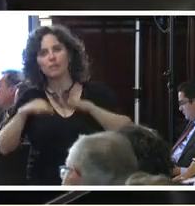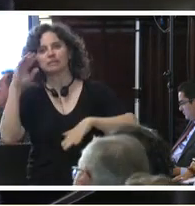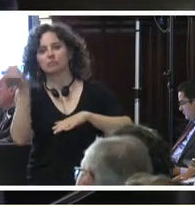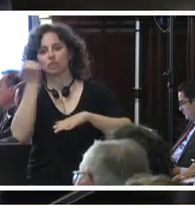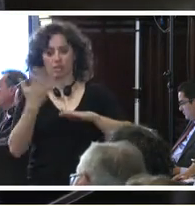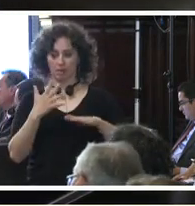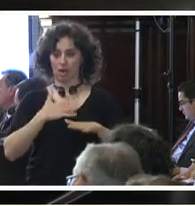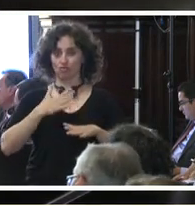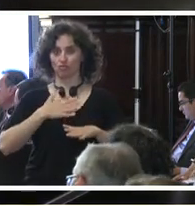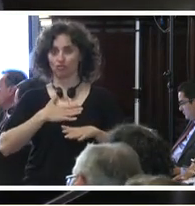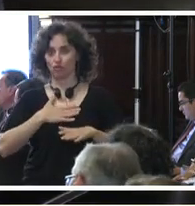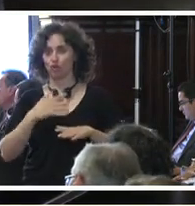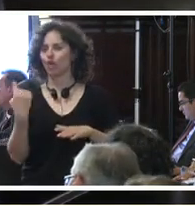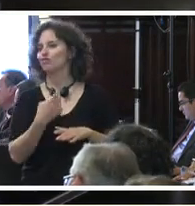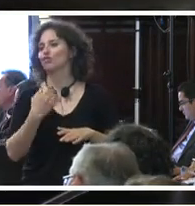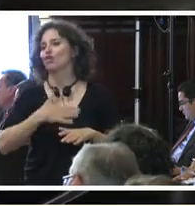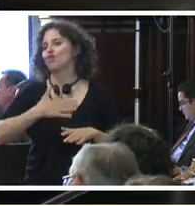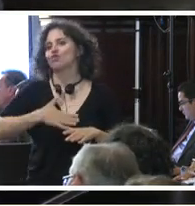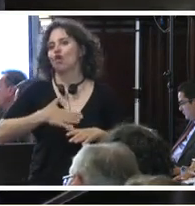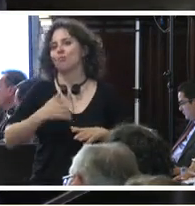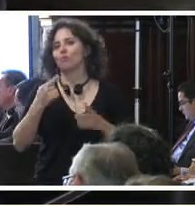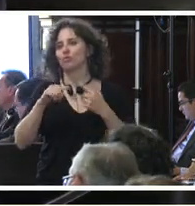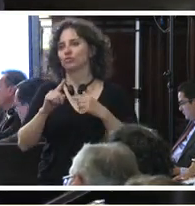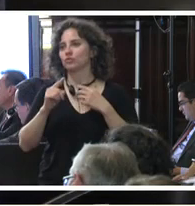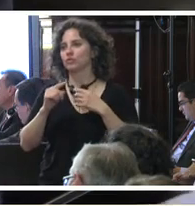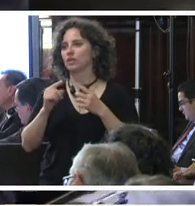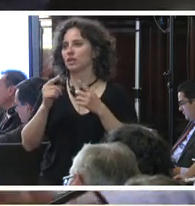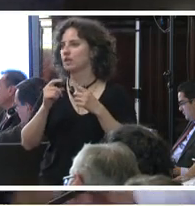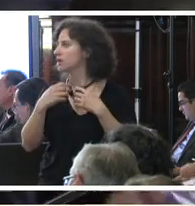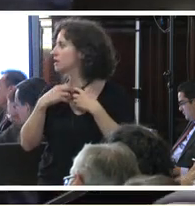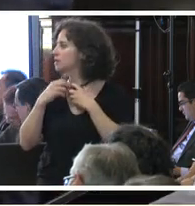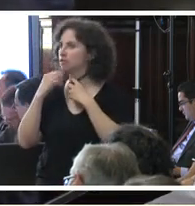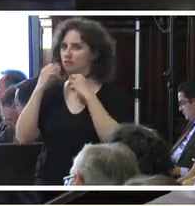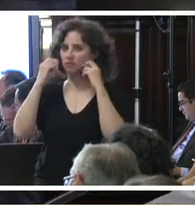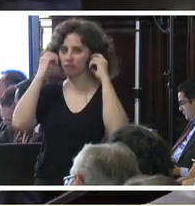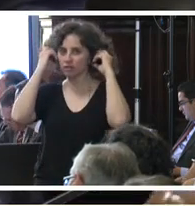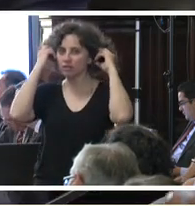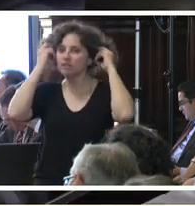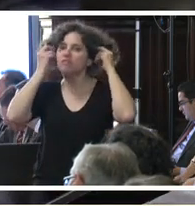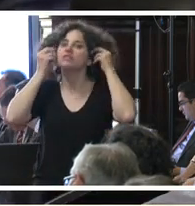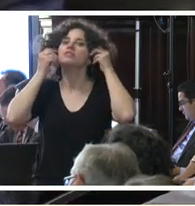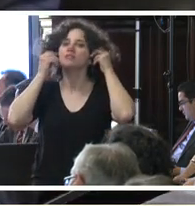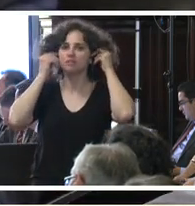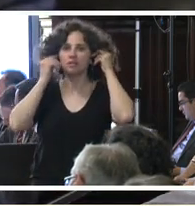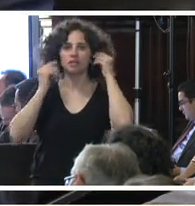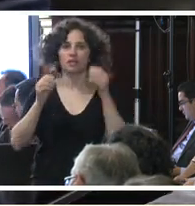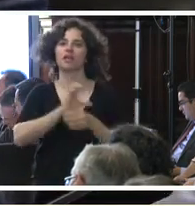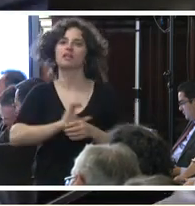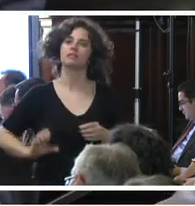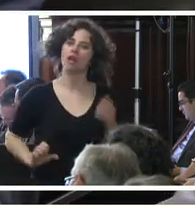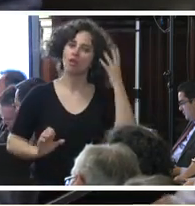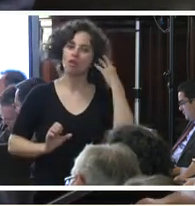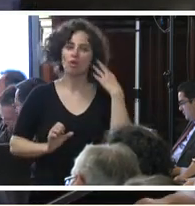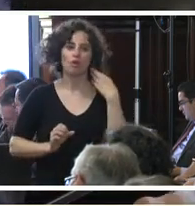para nosotros, que nosotros no somos la Corte Penal Internacional, tenemos que ver la responsabilidad del Estado mexicano. Podemos ver